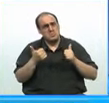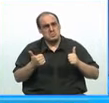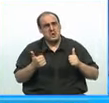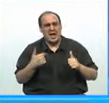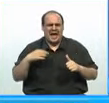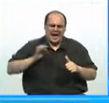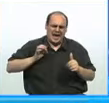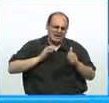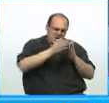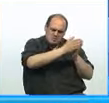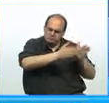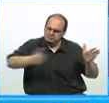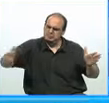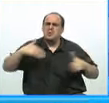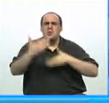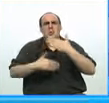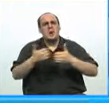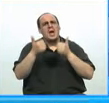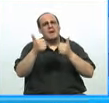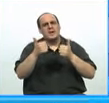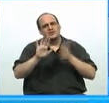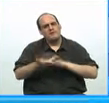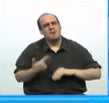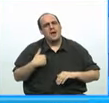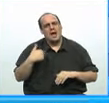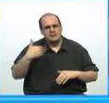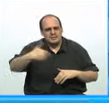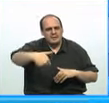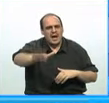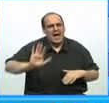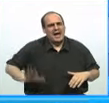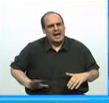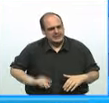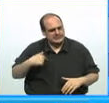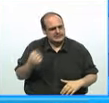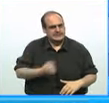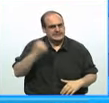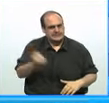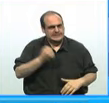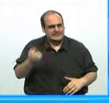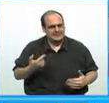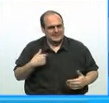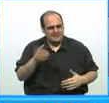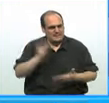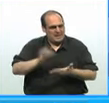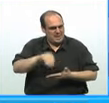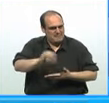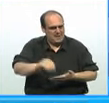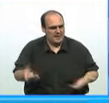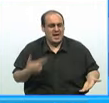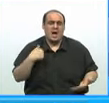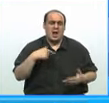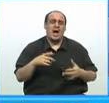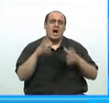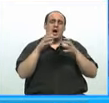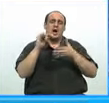todo el año en la Copa Davis y eso hace que también me dé muchas ganas de jugar y bueno, y sí, gané algunos da puntos ahora los partidos de la